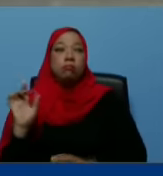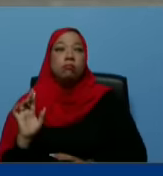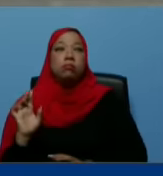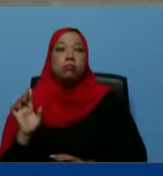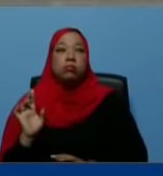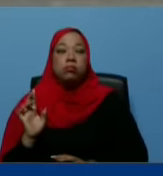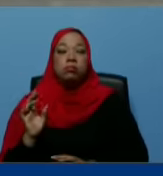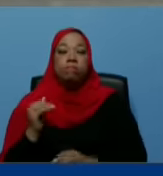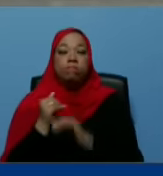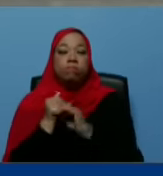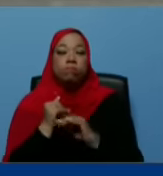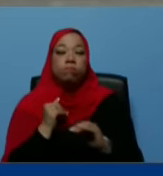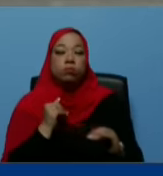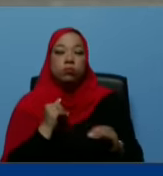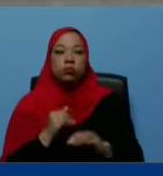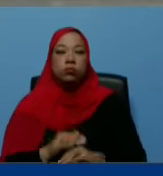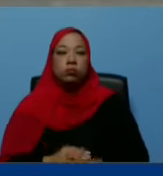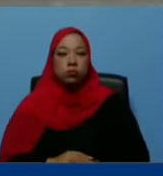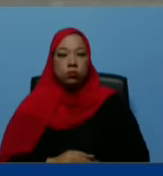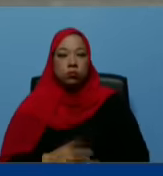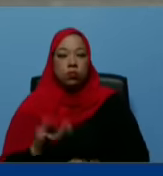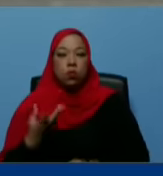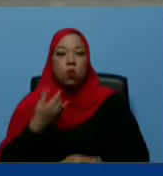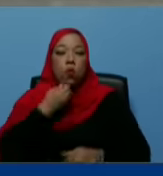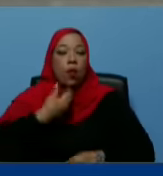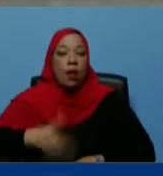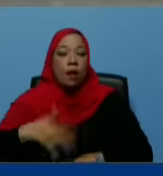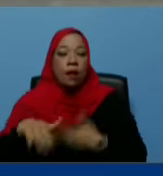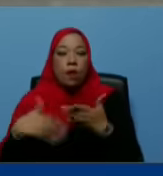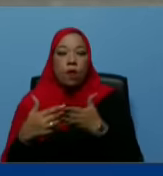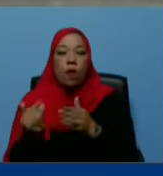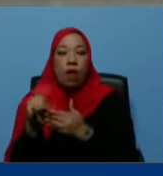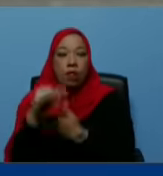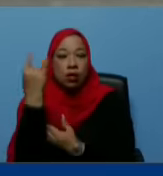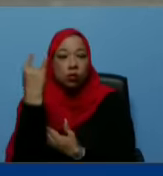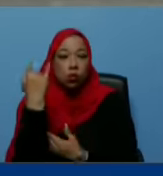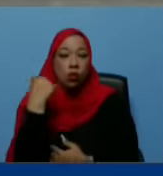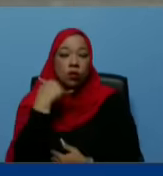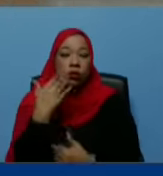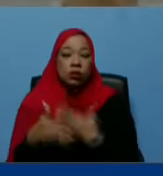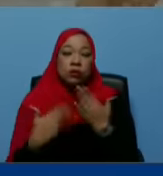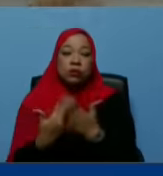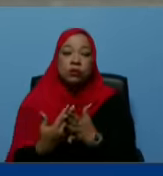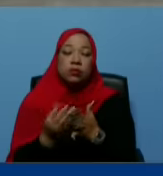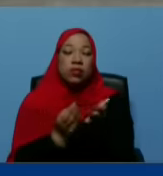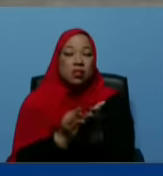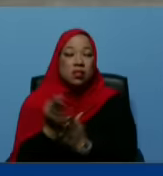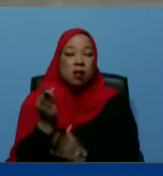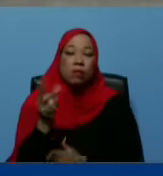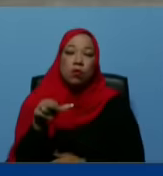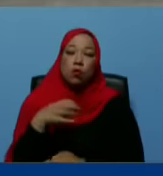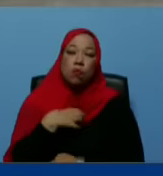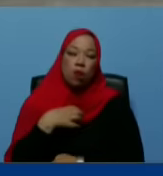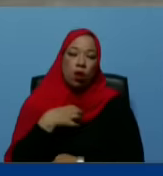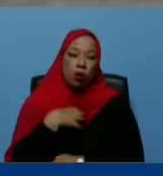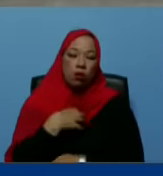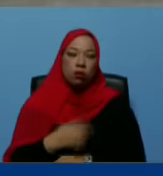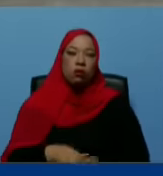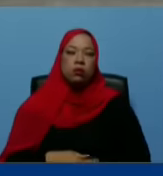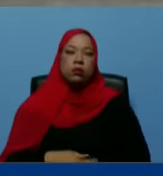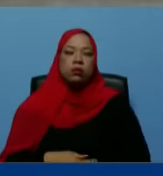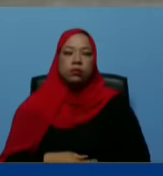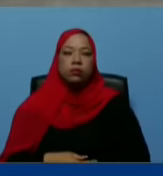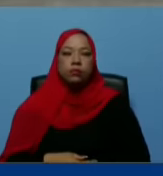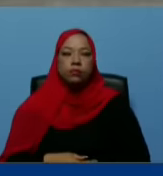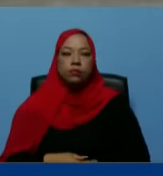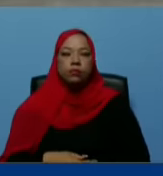y se seca. El que pierde el camino y traiciona, se seca para siempre. Al